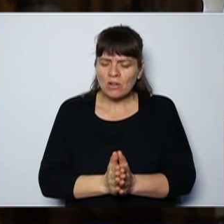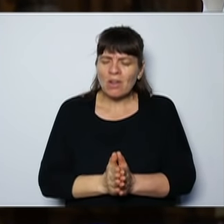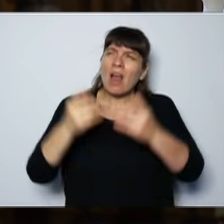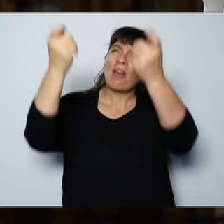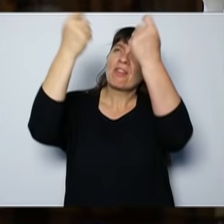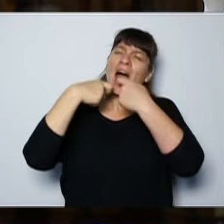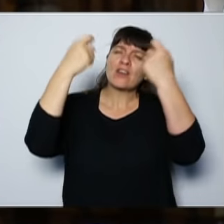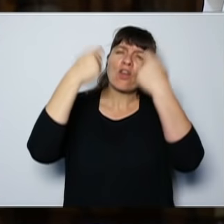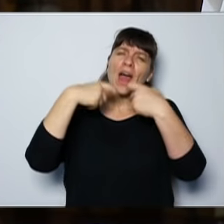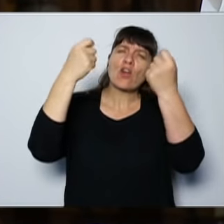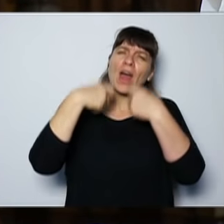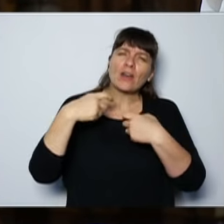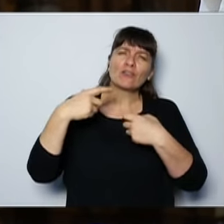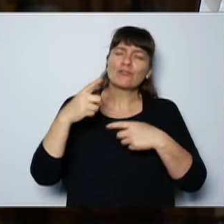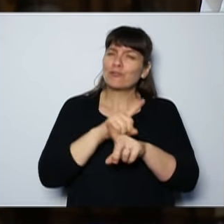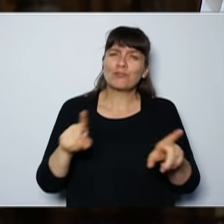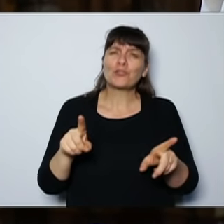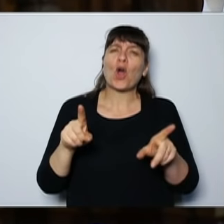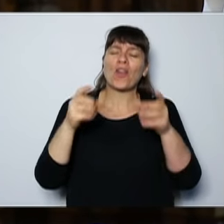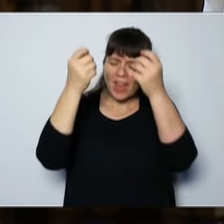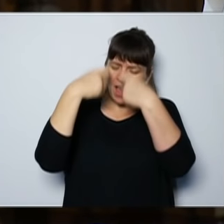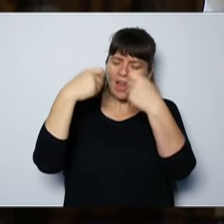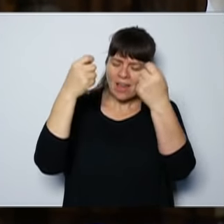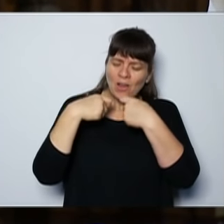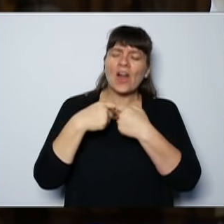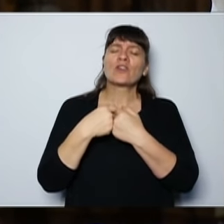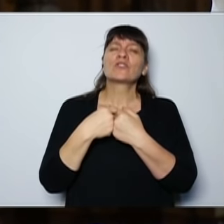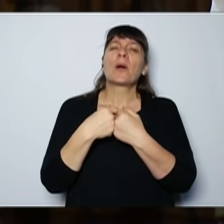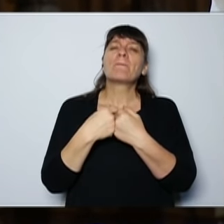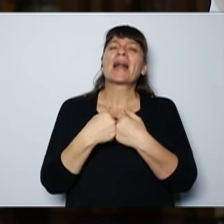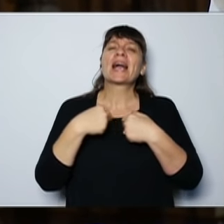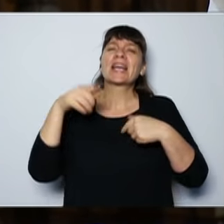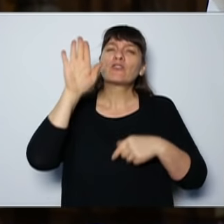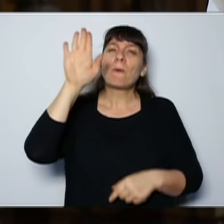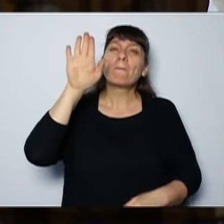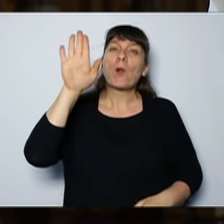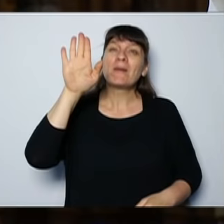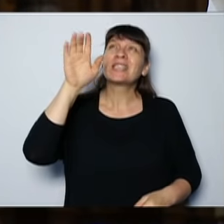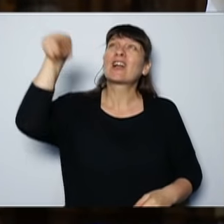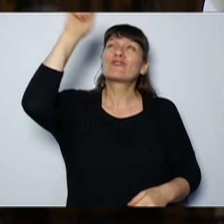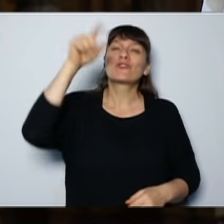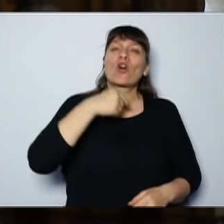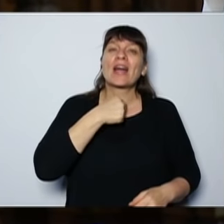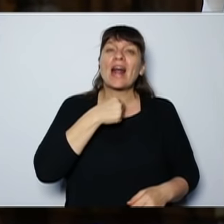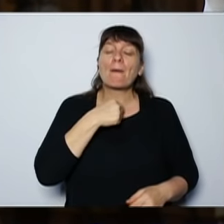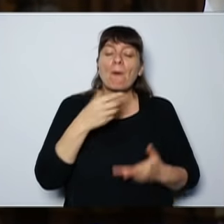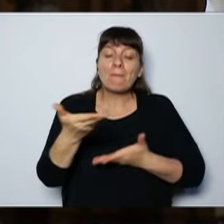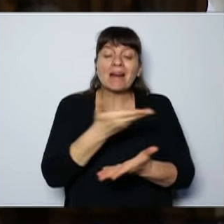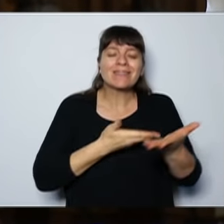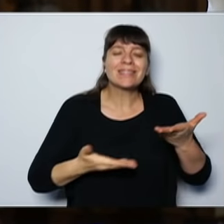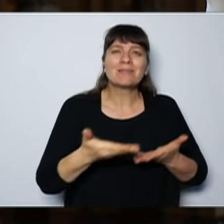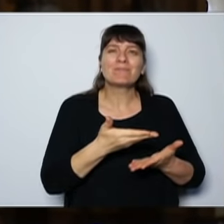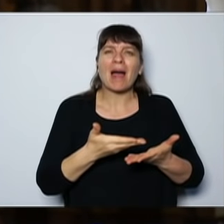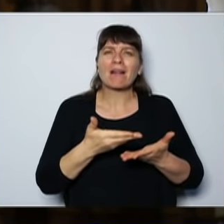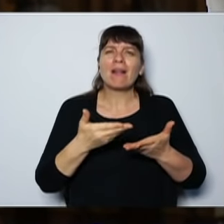sin cesar tu gracia sobre nosotros para que, deseando tus promesas, nos hagas